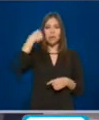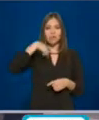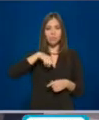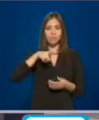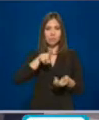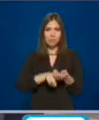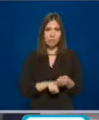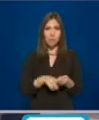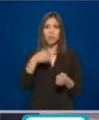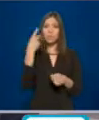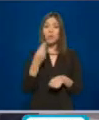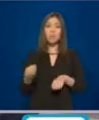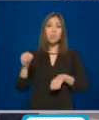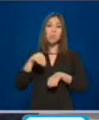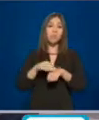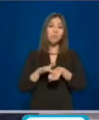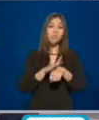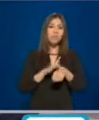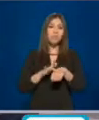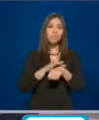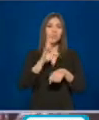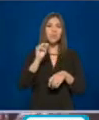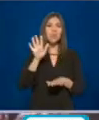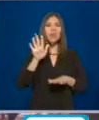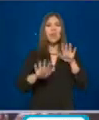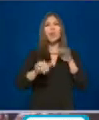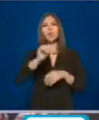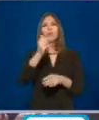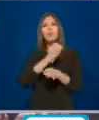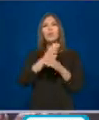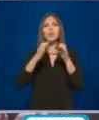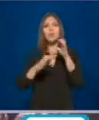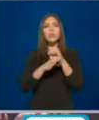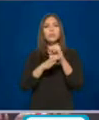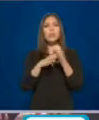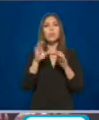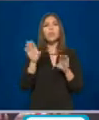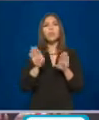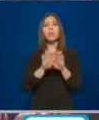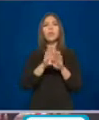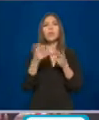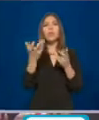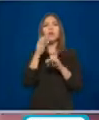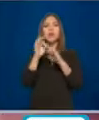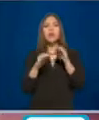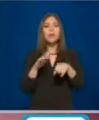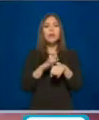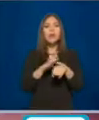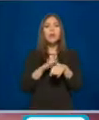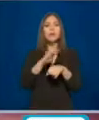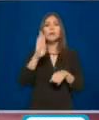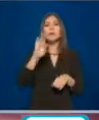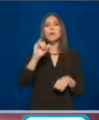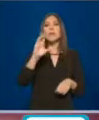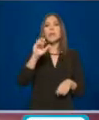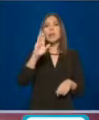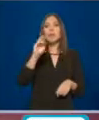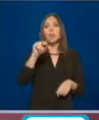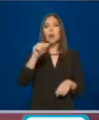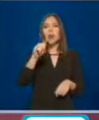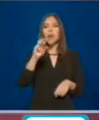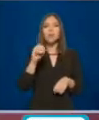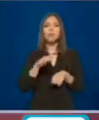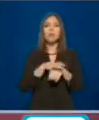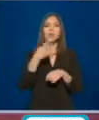aplicar nada. A veces hay remedios caseros que no son tan delicados, ¿no? Como la aplicación de bicarbonato. Todo eso